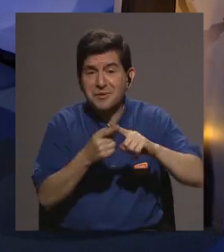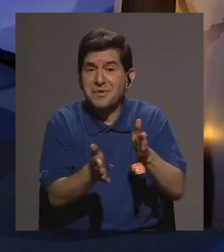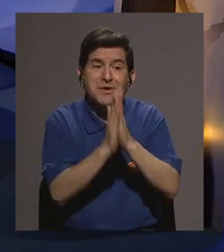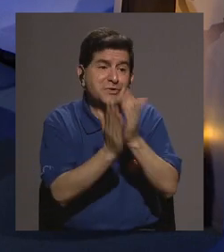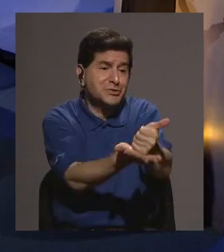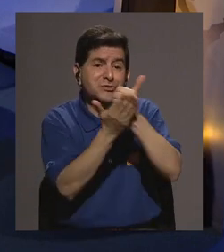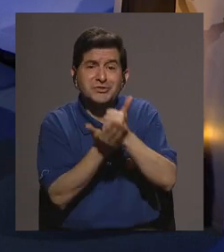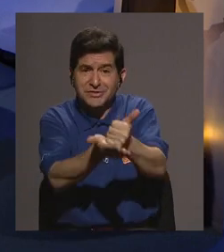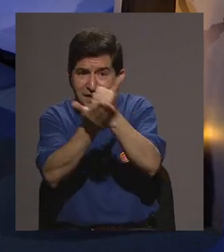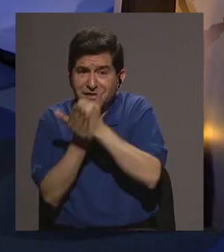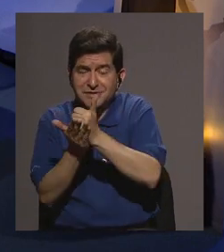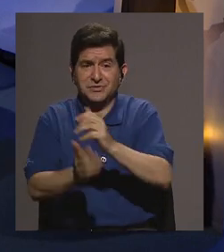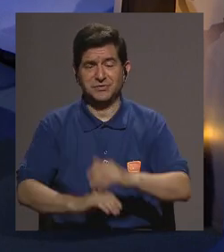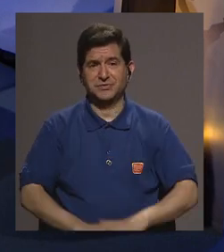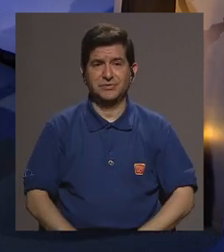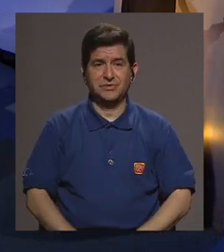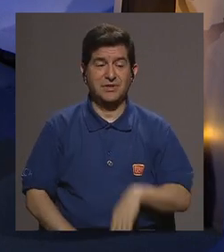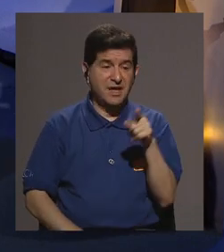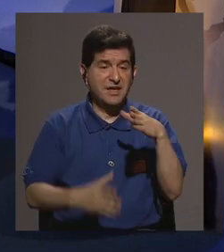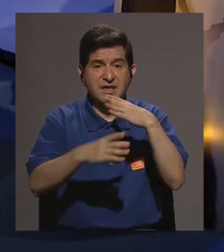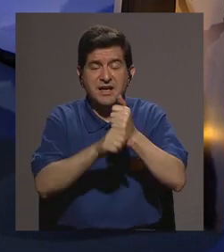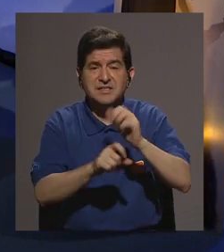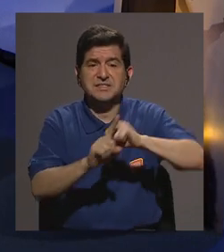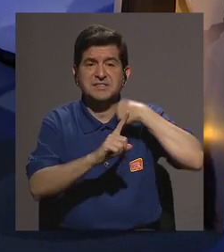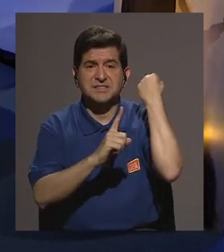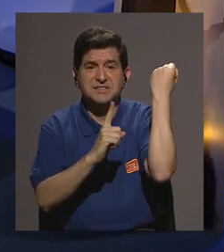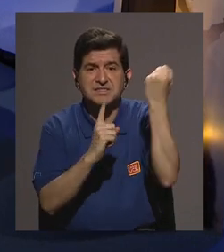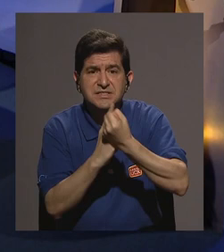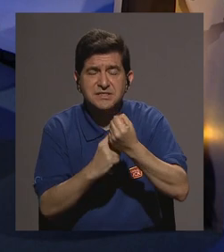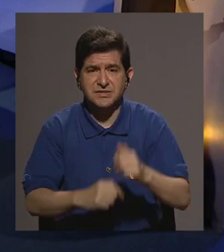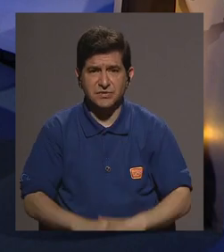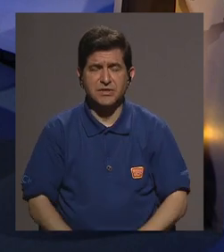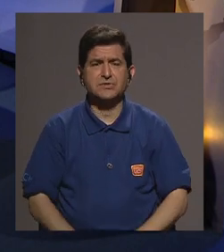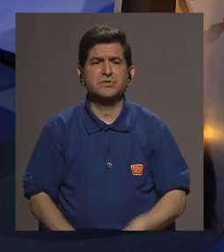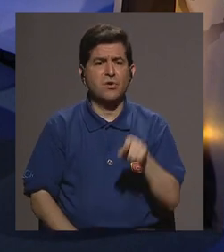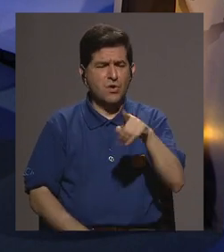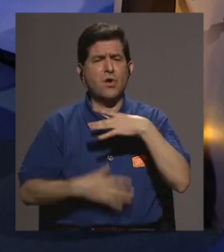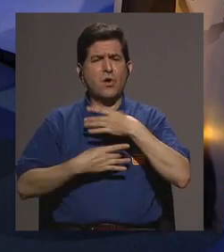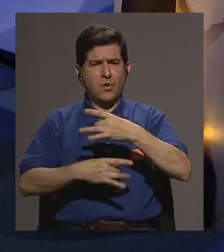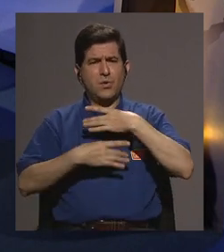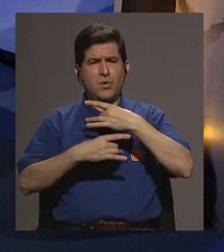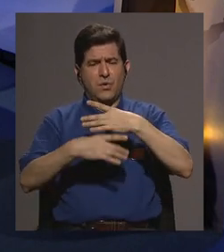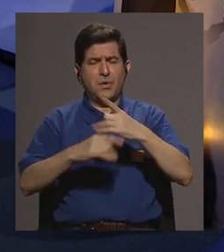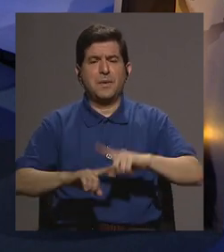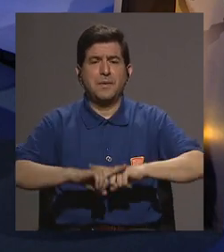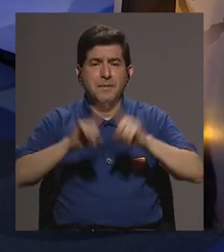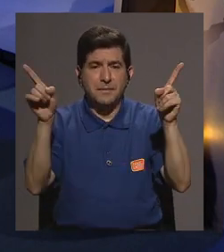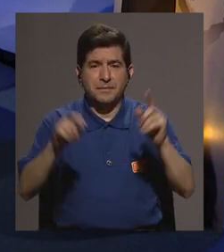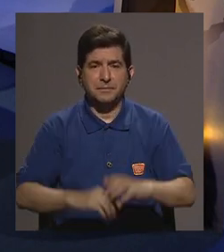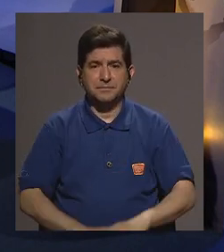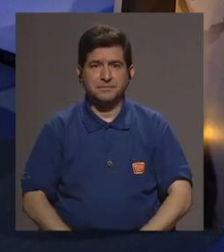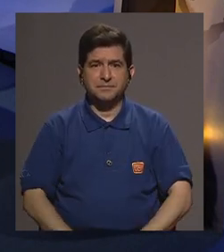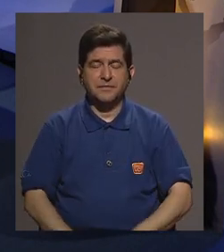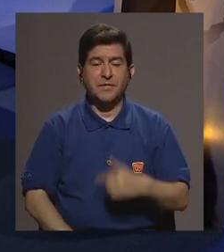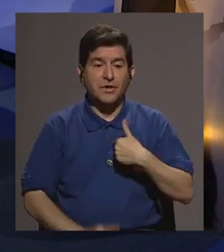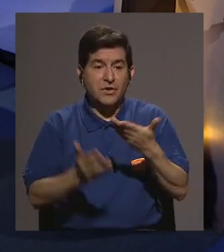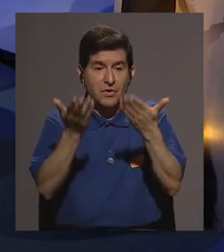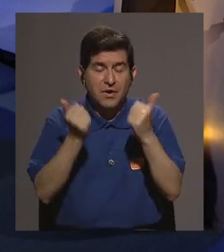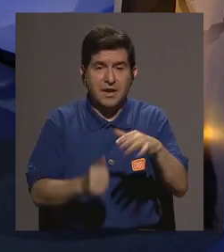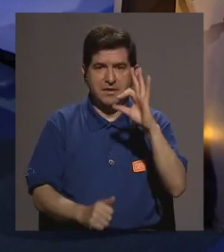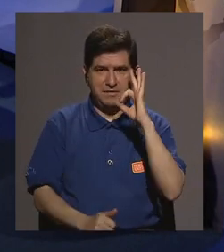para que le ayuden y se hizo hay una situación muy divertida y tú lo demás pero sin embargo yo